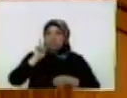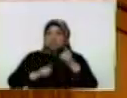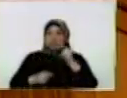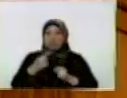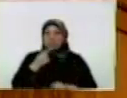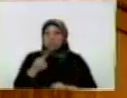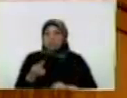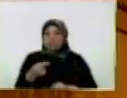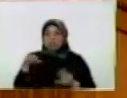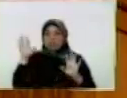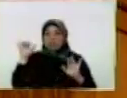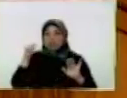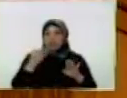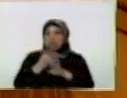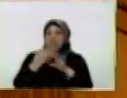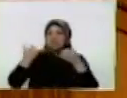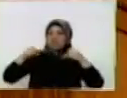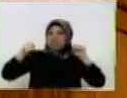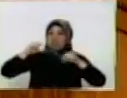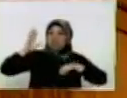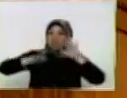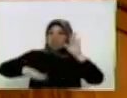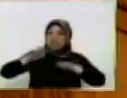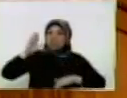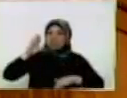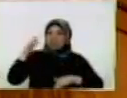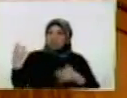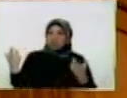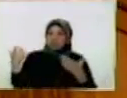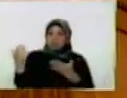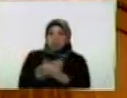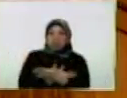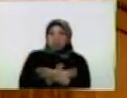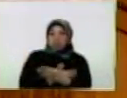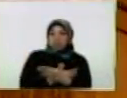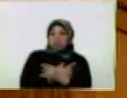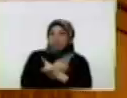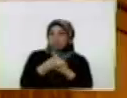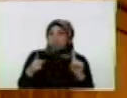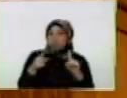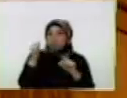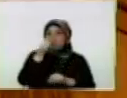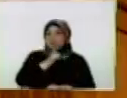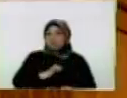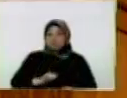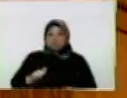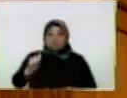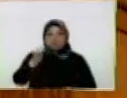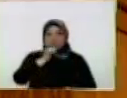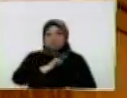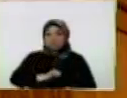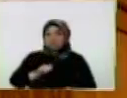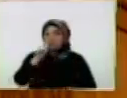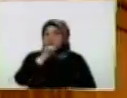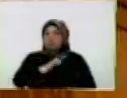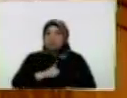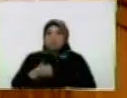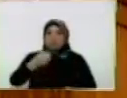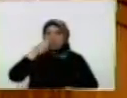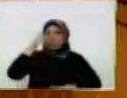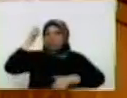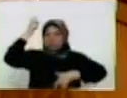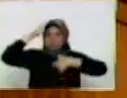que ya nos han aplicado 15 métodos de golpe suave, pero aquí estamos nosotros defendiendo el legado de